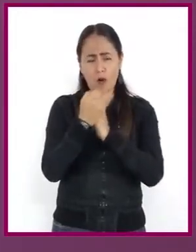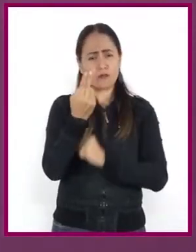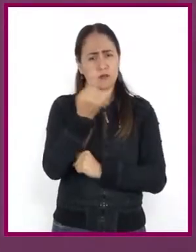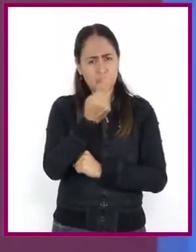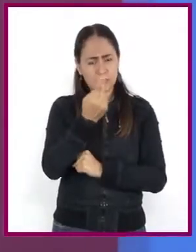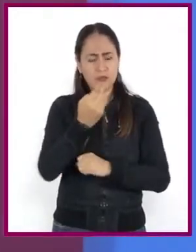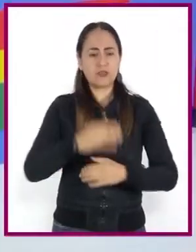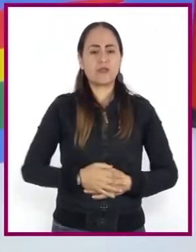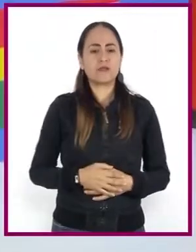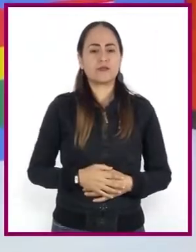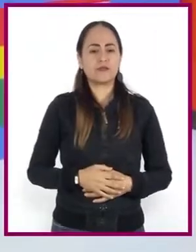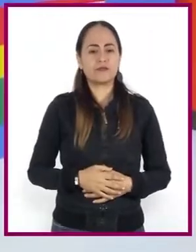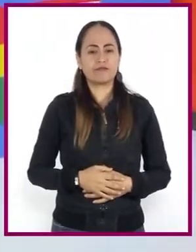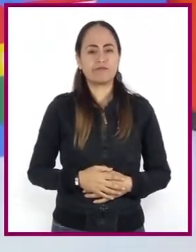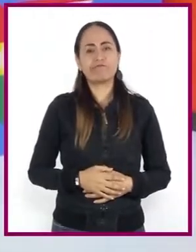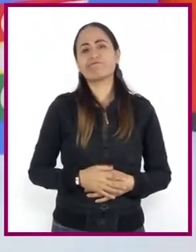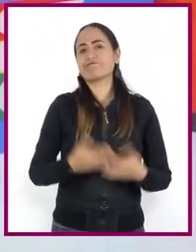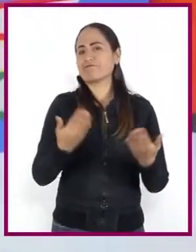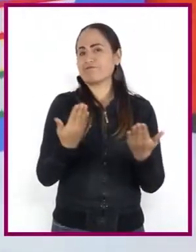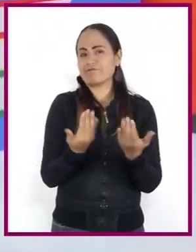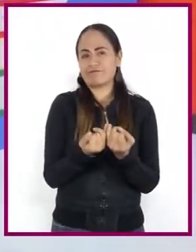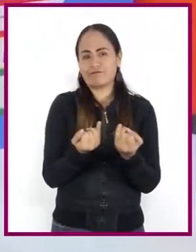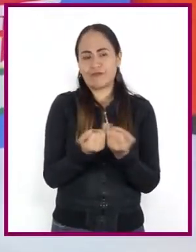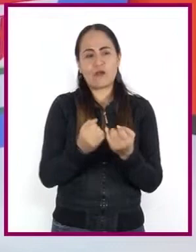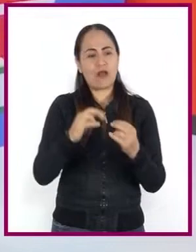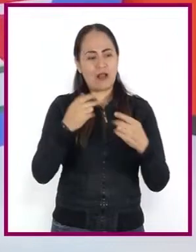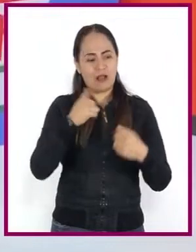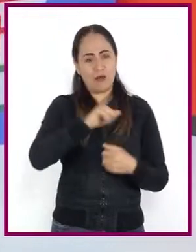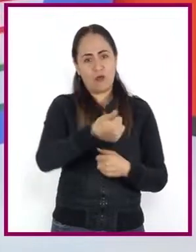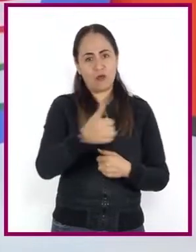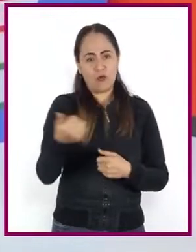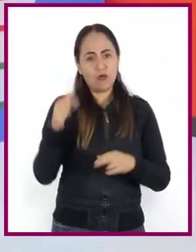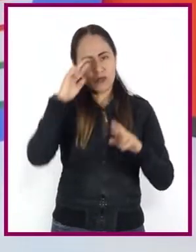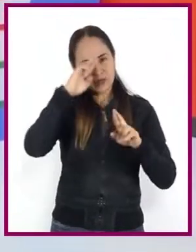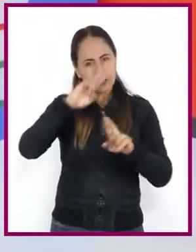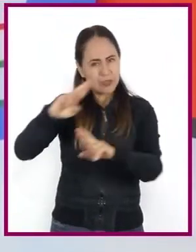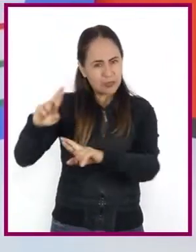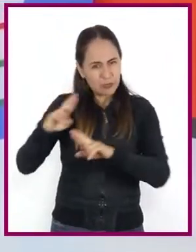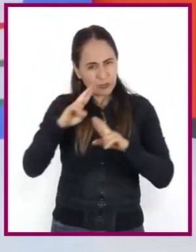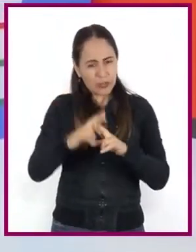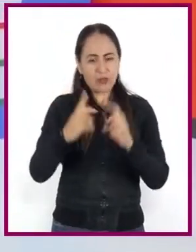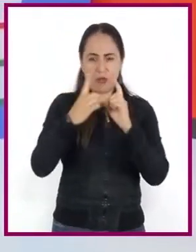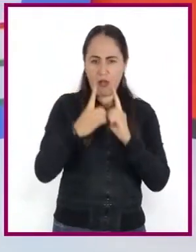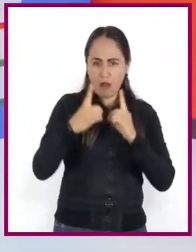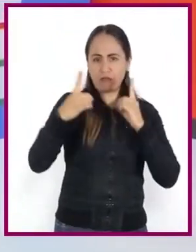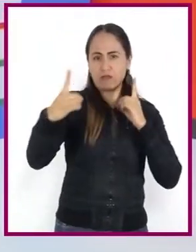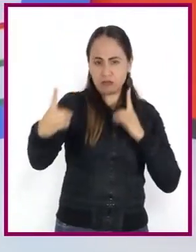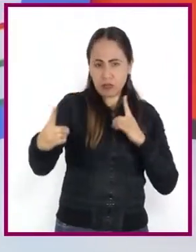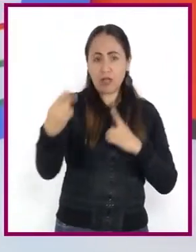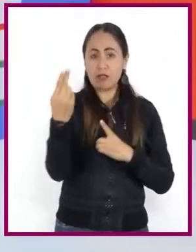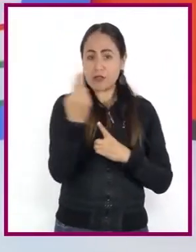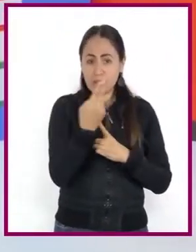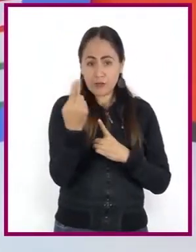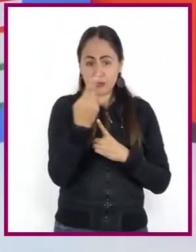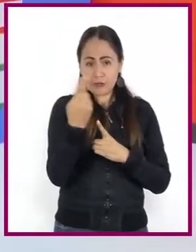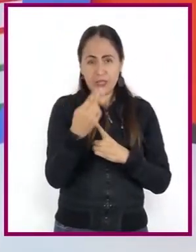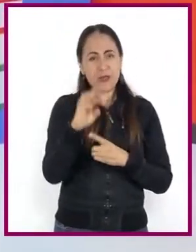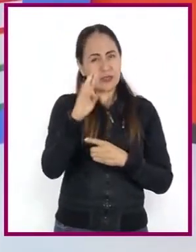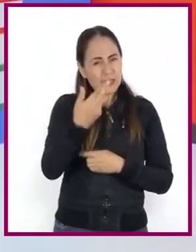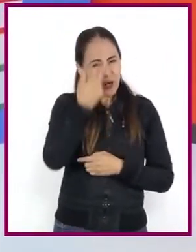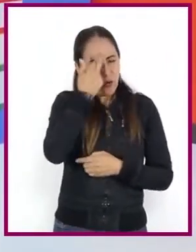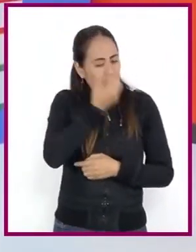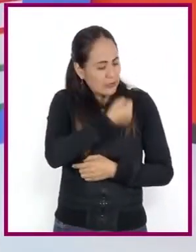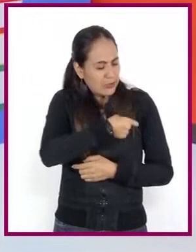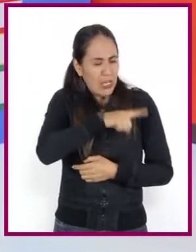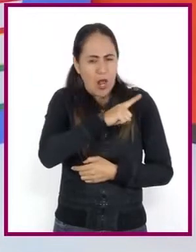boca. Respetemos a los demás. Guarden y pidan guardar la sana distancia. Recuerden que la salud es lo